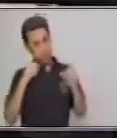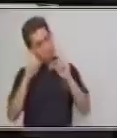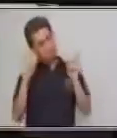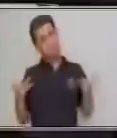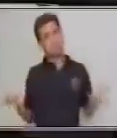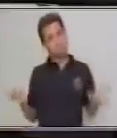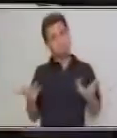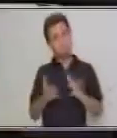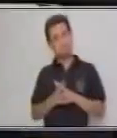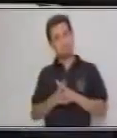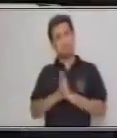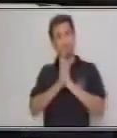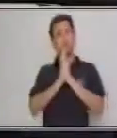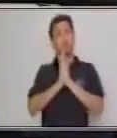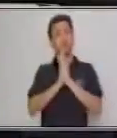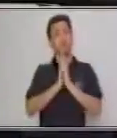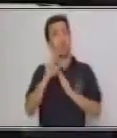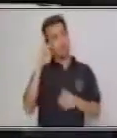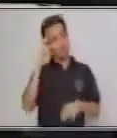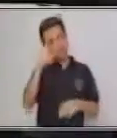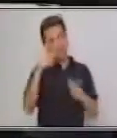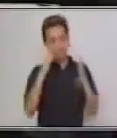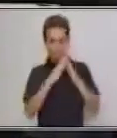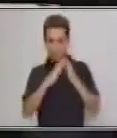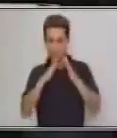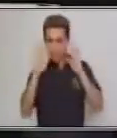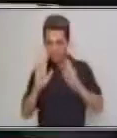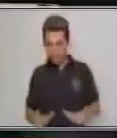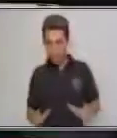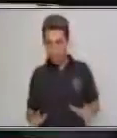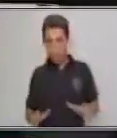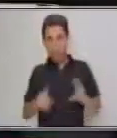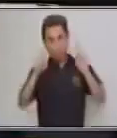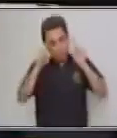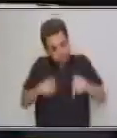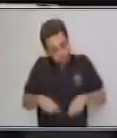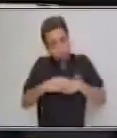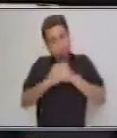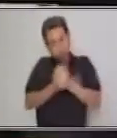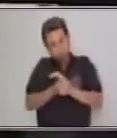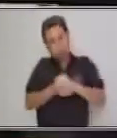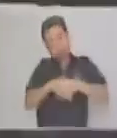Bueno, por favor recuerda, quédate en casa, lávate las manos con agua y jabón.